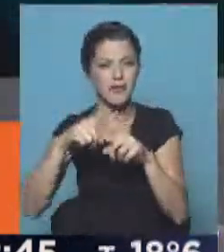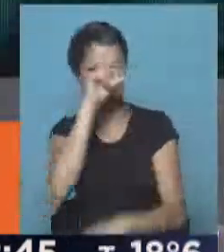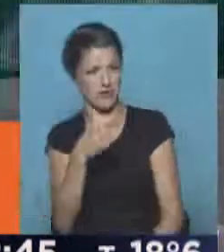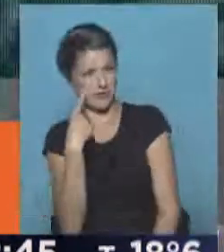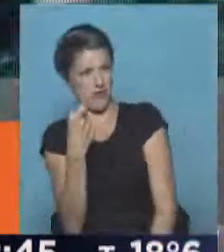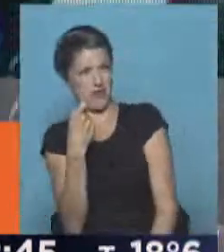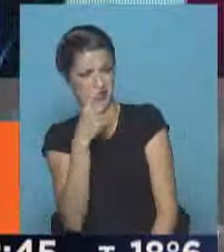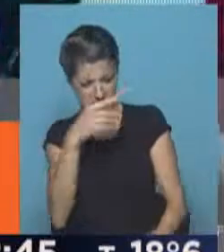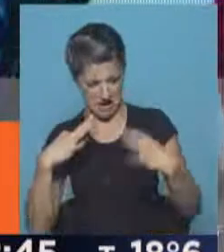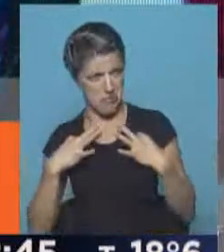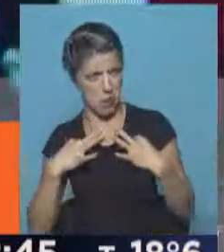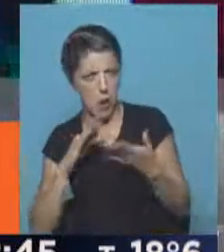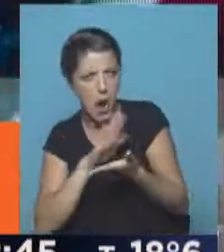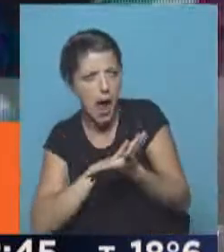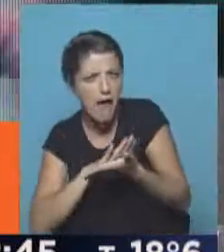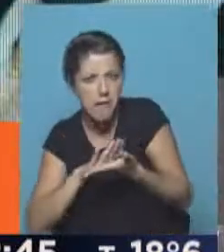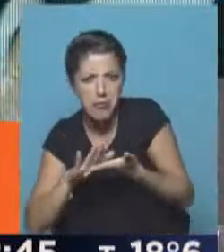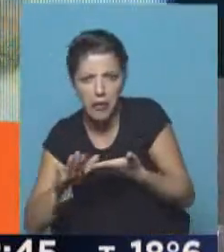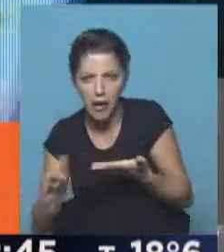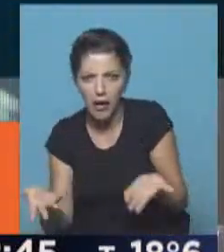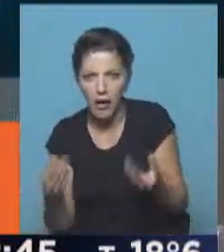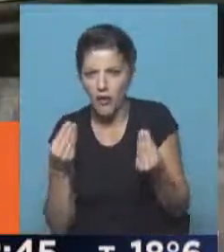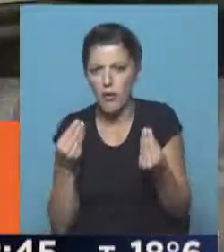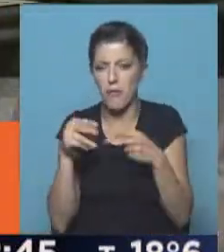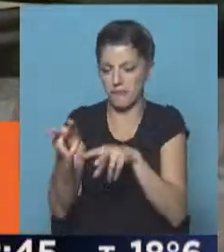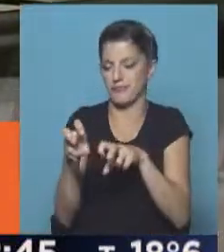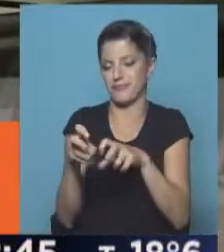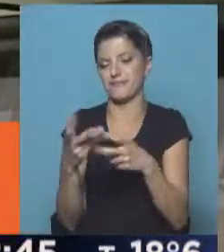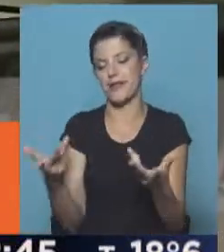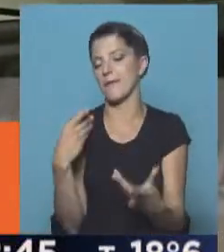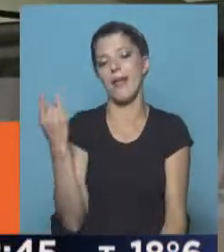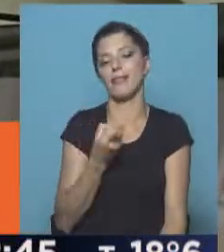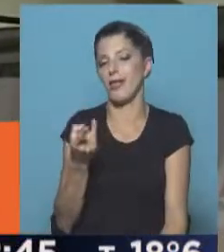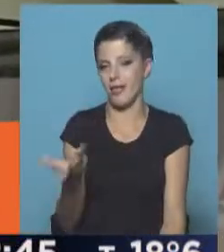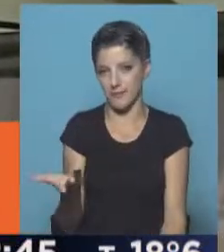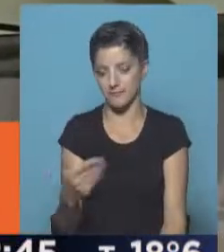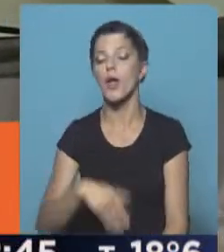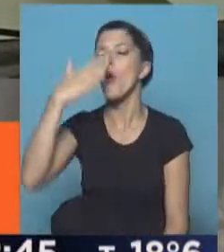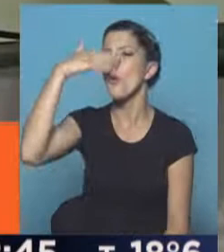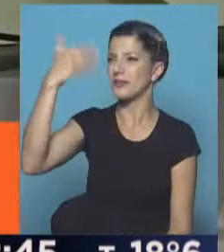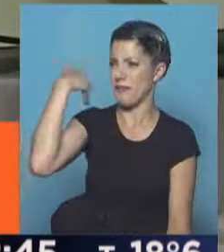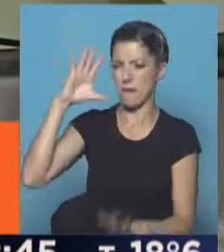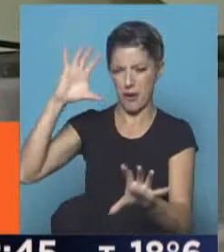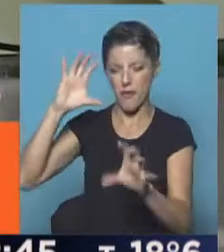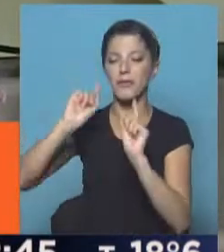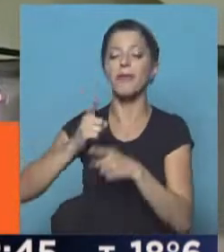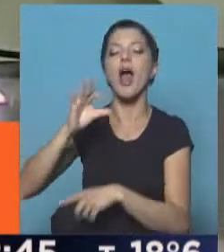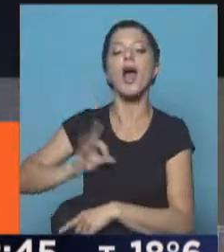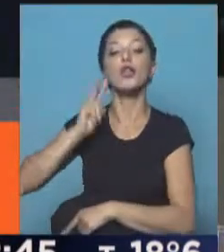Kerry, sí, estaba nueva. ¿Eh? O sea, era una chaqueta de utilería, era falsa. Y la última, que yo me acuerdo también en el